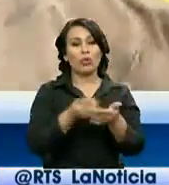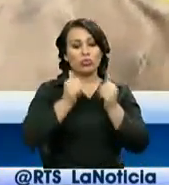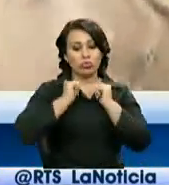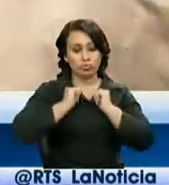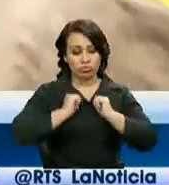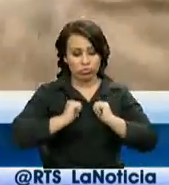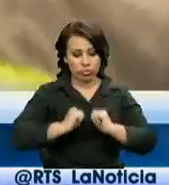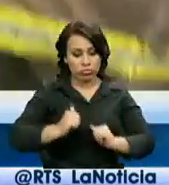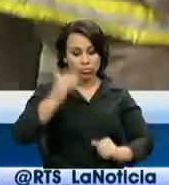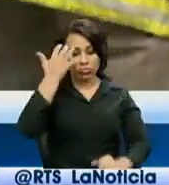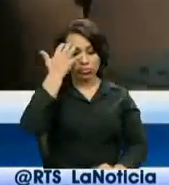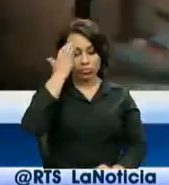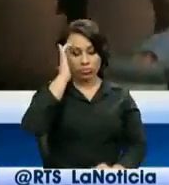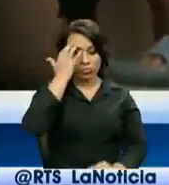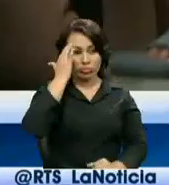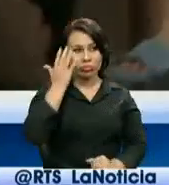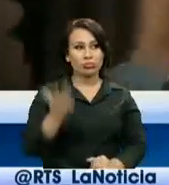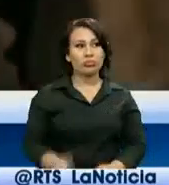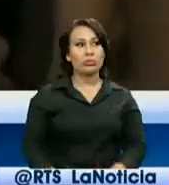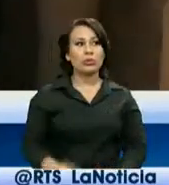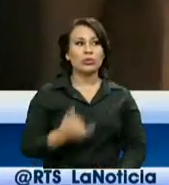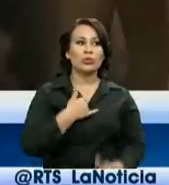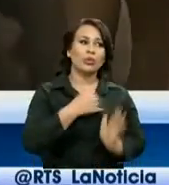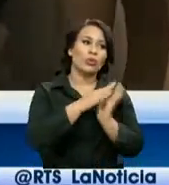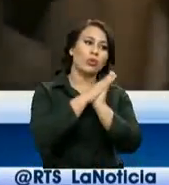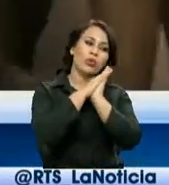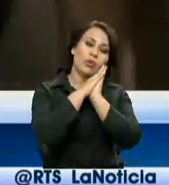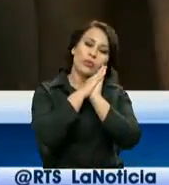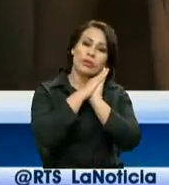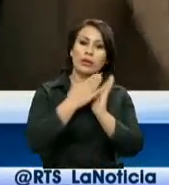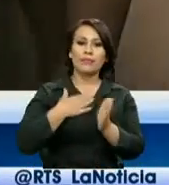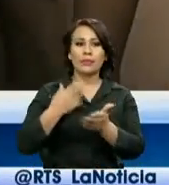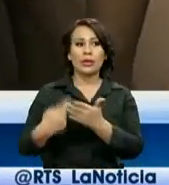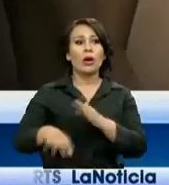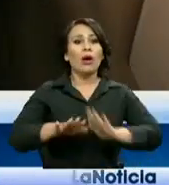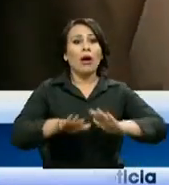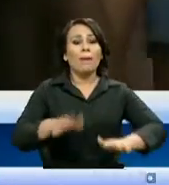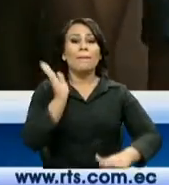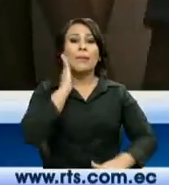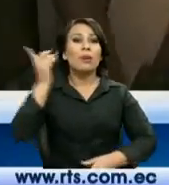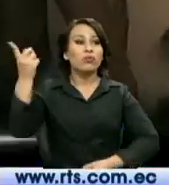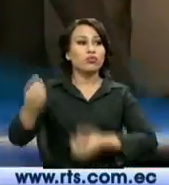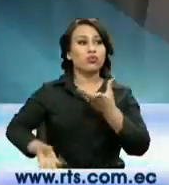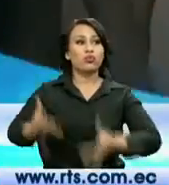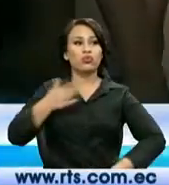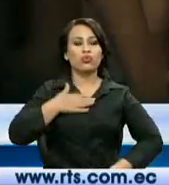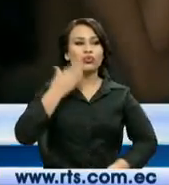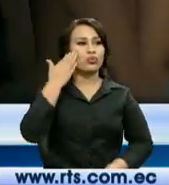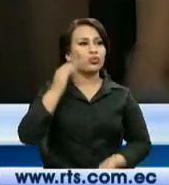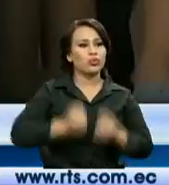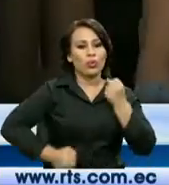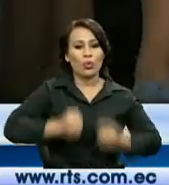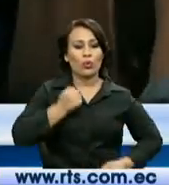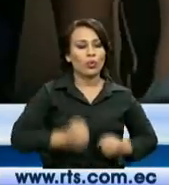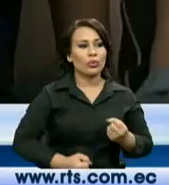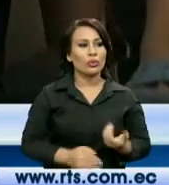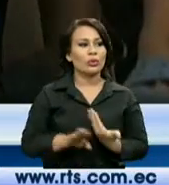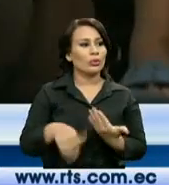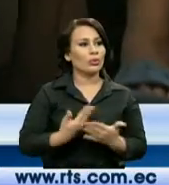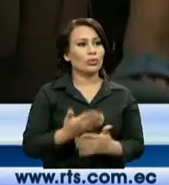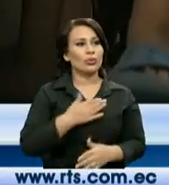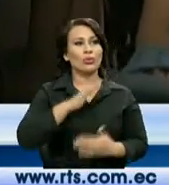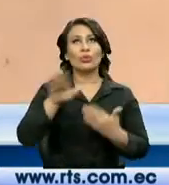la preocupación latente. Yo estaba dormida, ya cuando mis hijos se levantaron, mis mami incendio y solo que salimos a correr. Jordana, ¿qué estaba